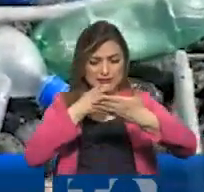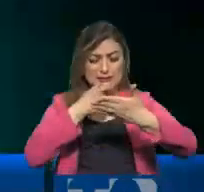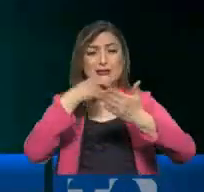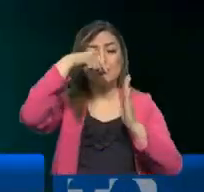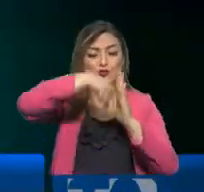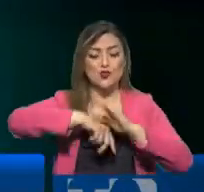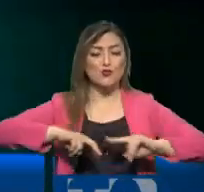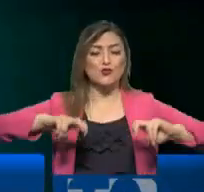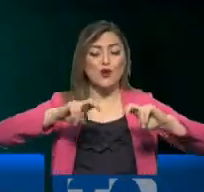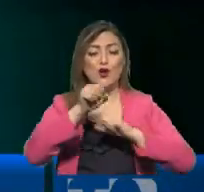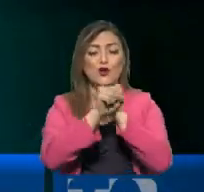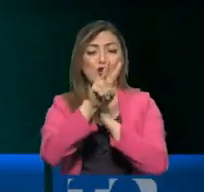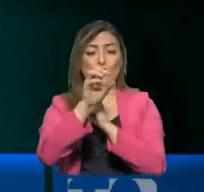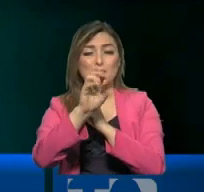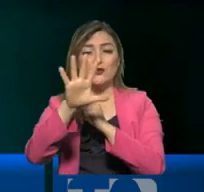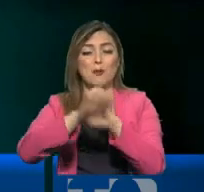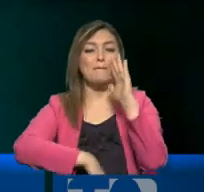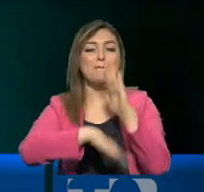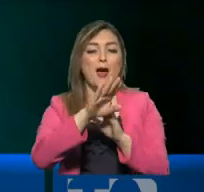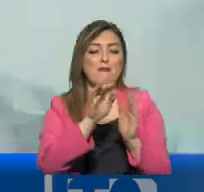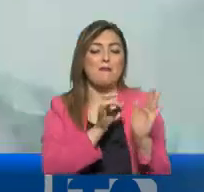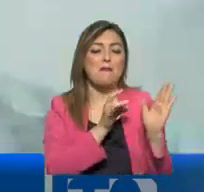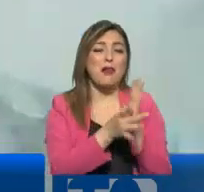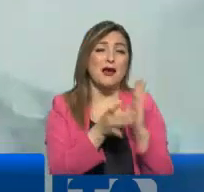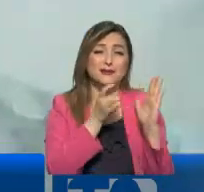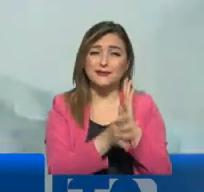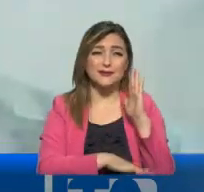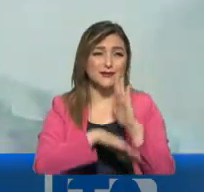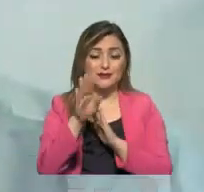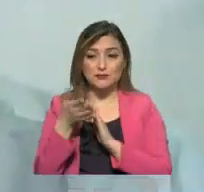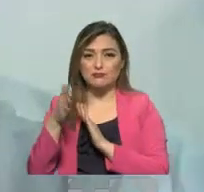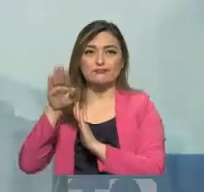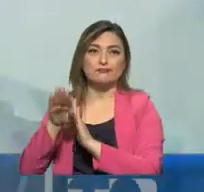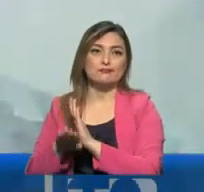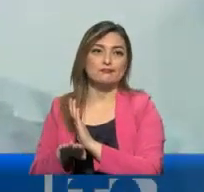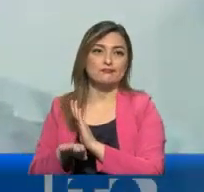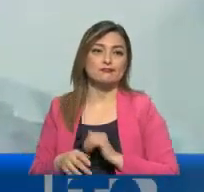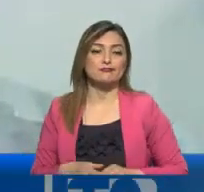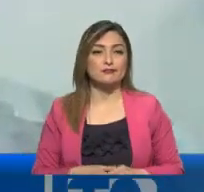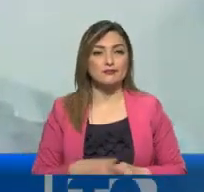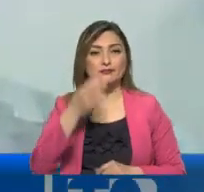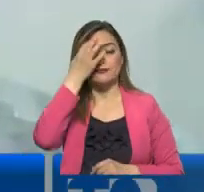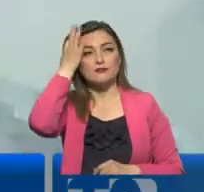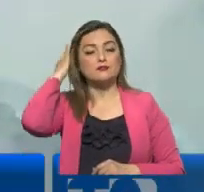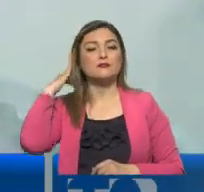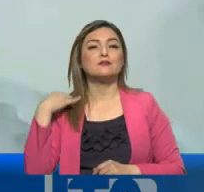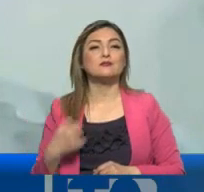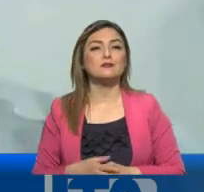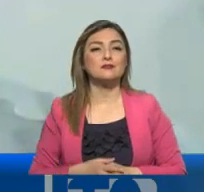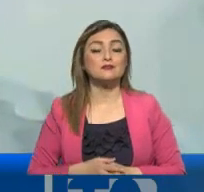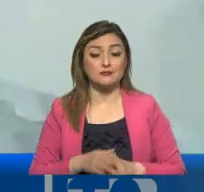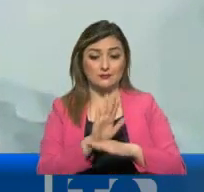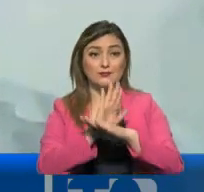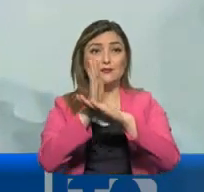habrá más plásticos que peces en el mar. Tenemos ya poblaciones muy, muy amenazadas como